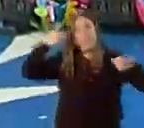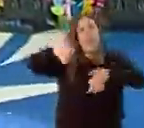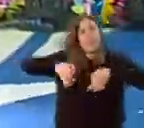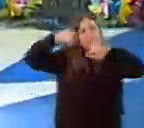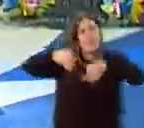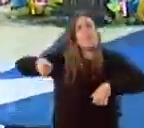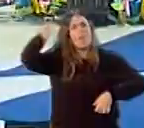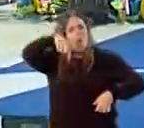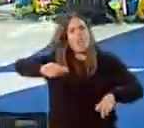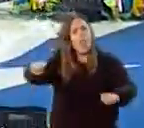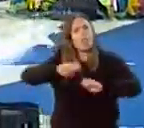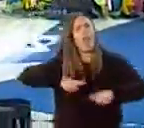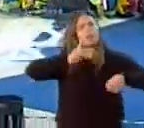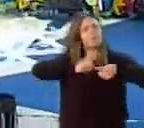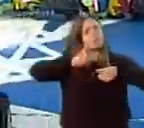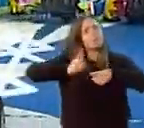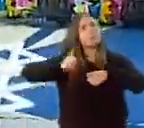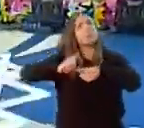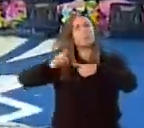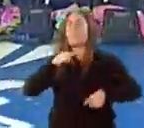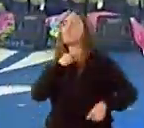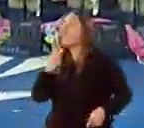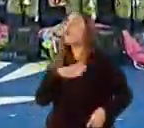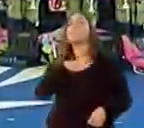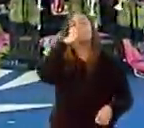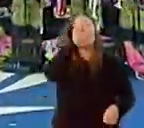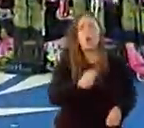mismo de eso y por supuesto que no